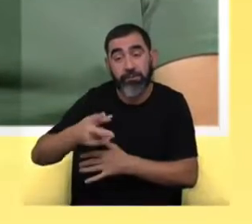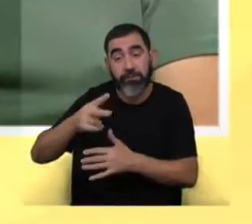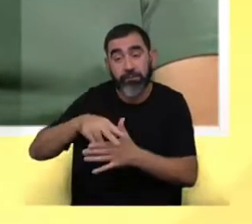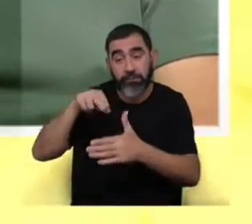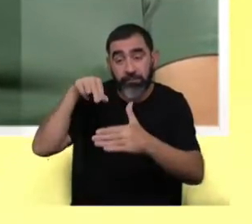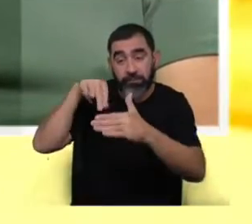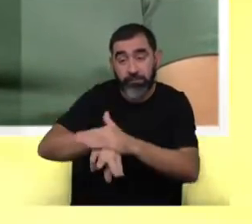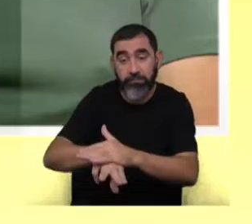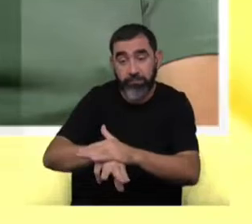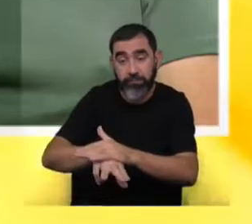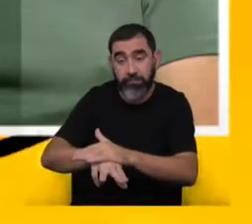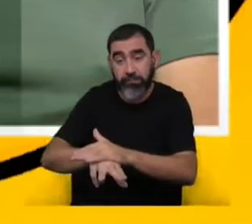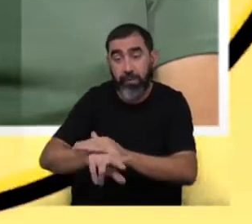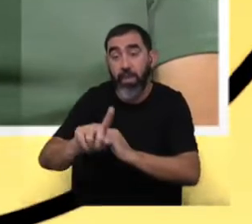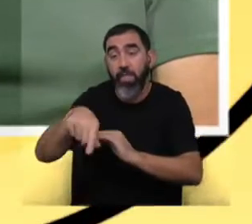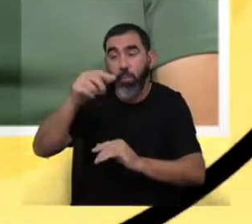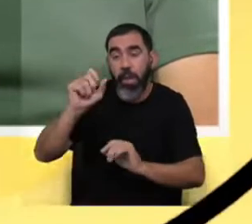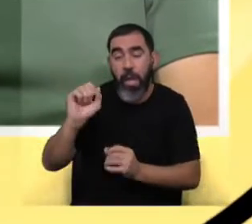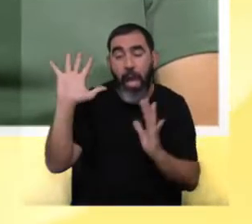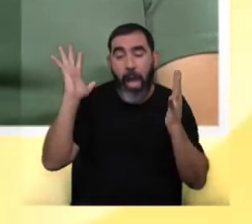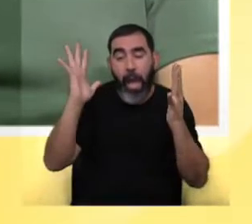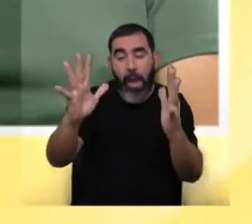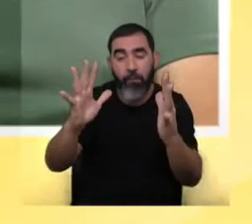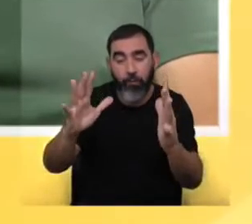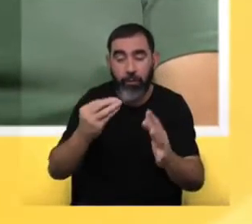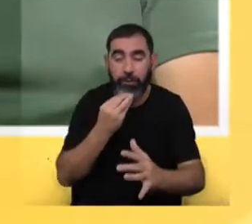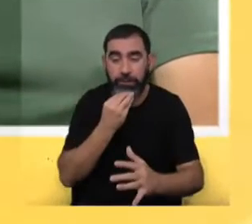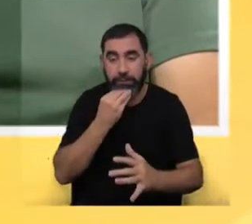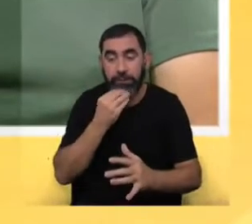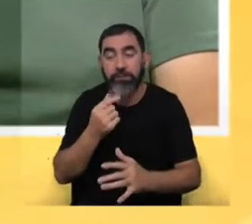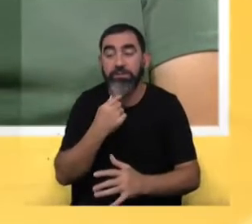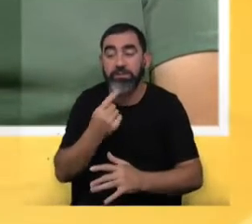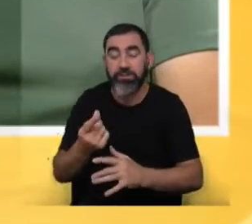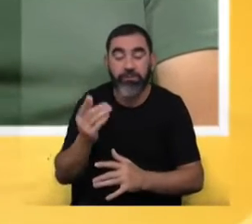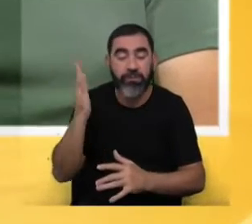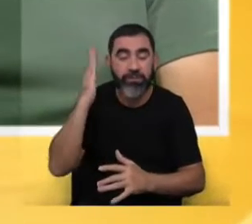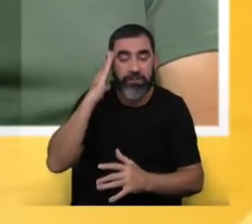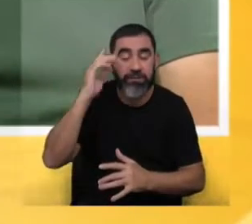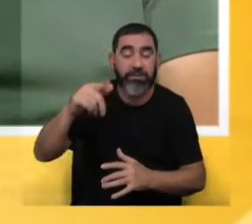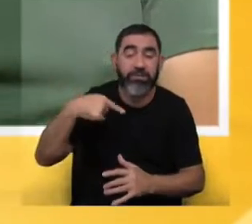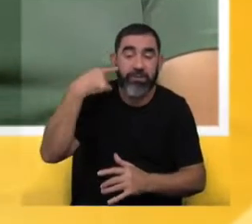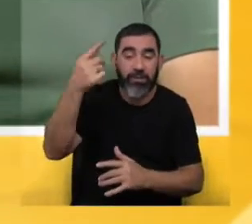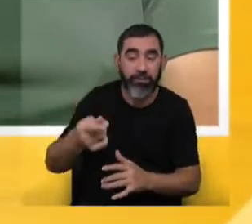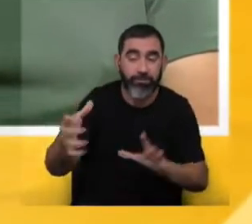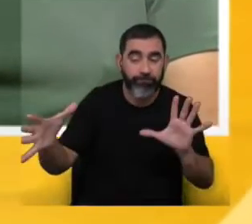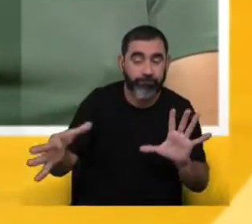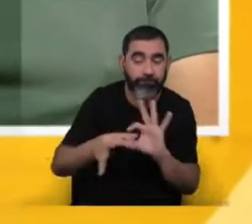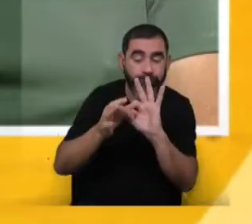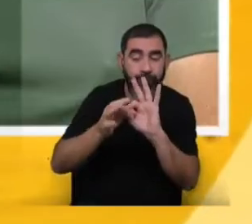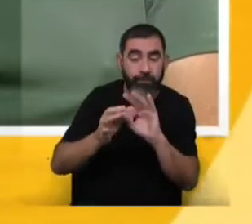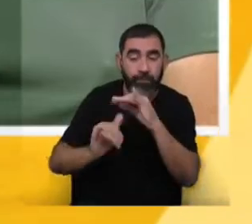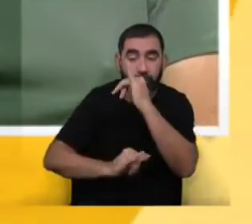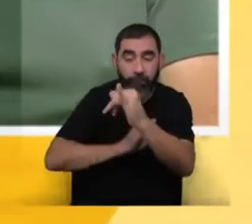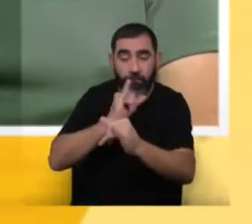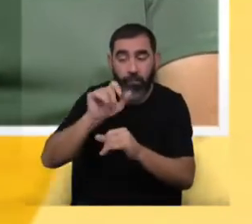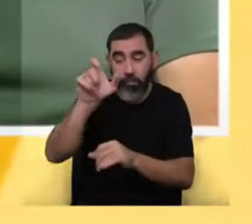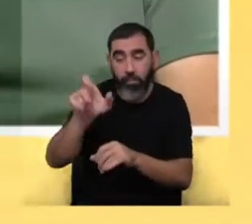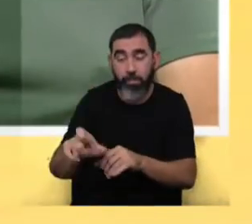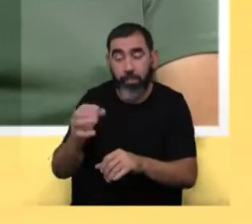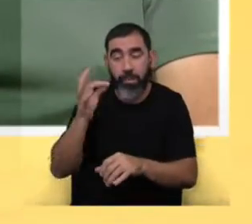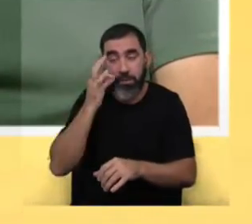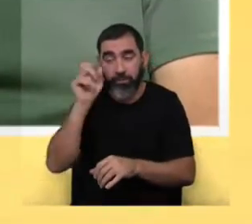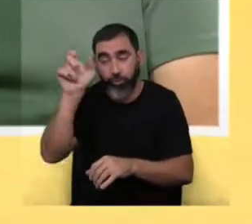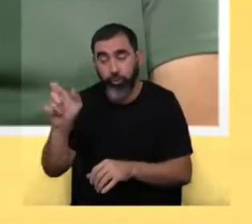no había monte y después se plantó un monte. Ese tipo de cosas a nosotros nos sirven para después relacionarlo con la información previa que tenemos,